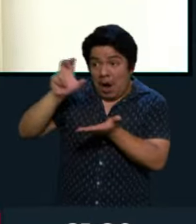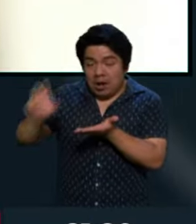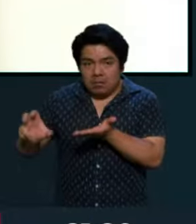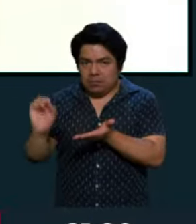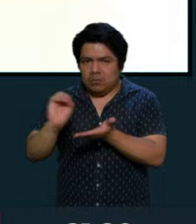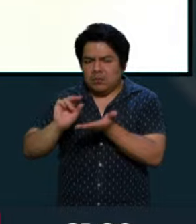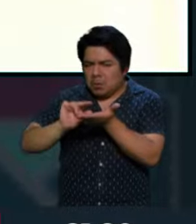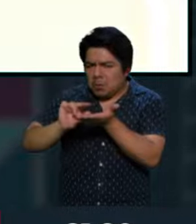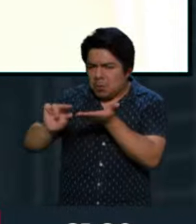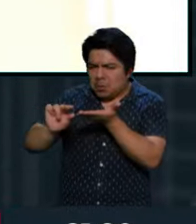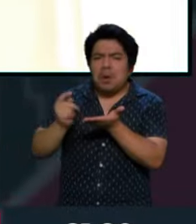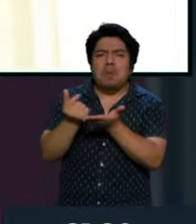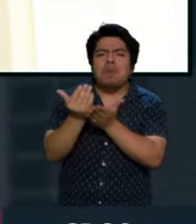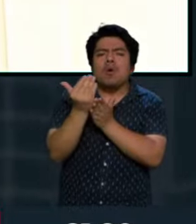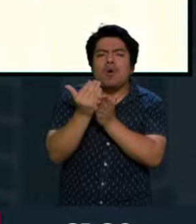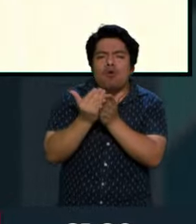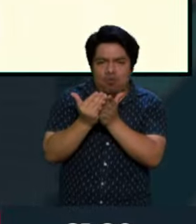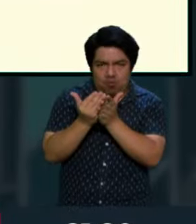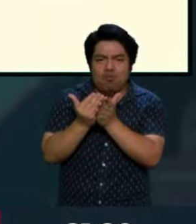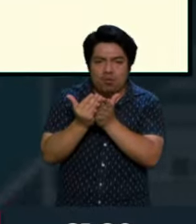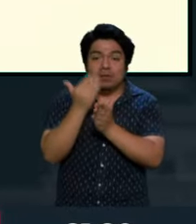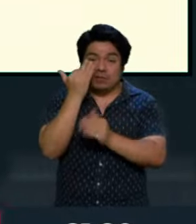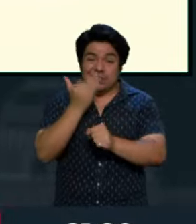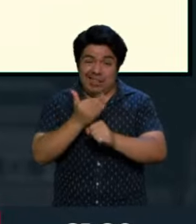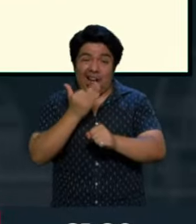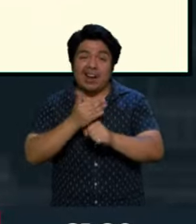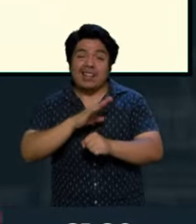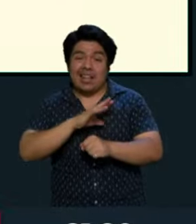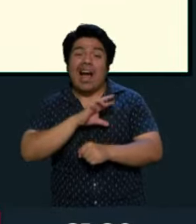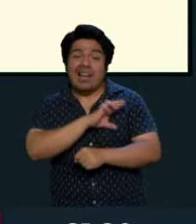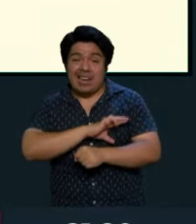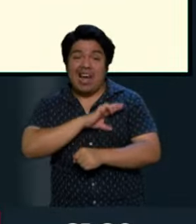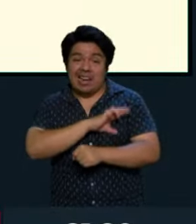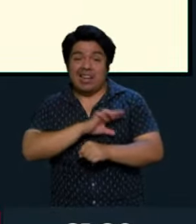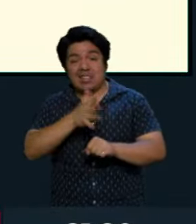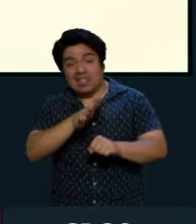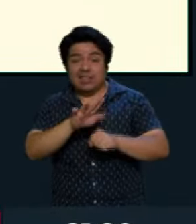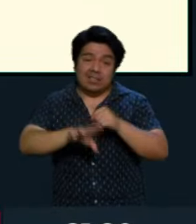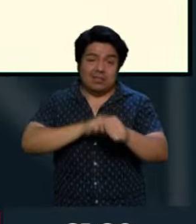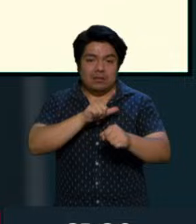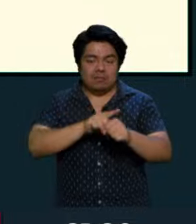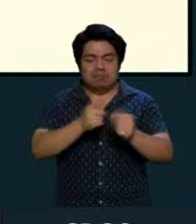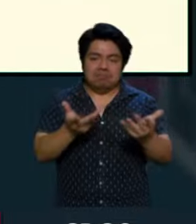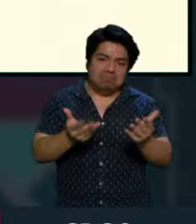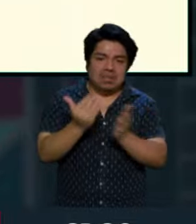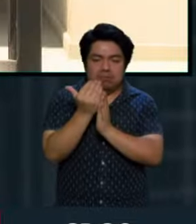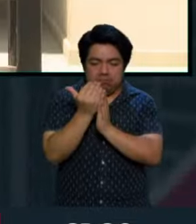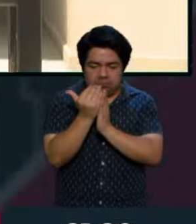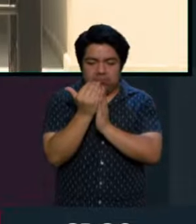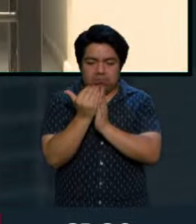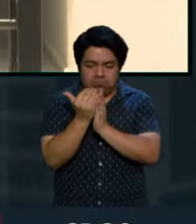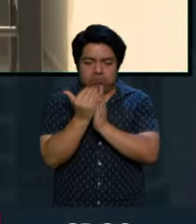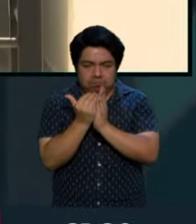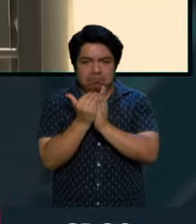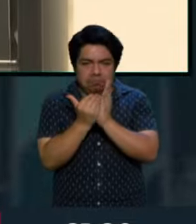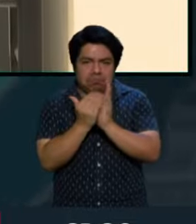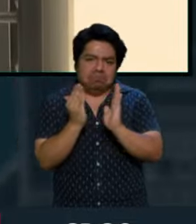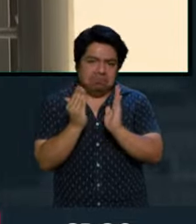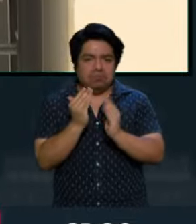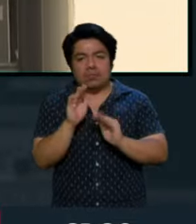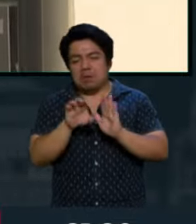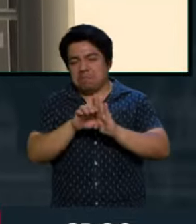que estarán por debajo de los montos que actualmente determinan el mercado, es decir, montos que, por ejemplo, en